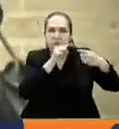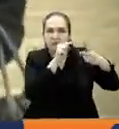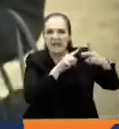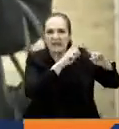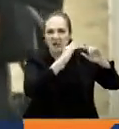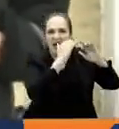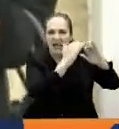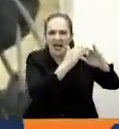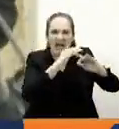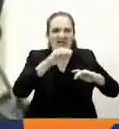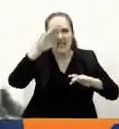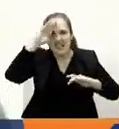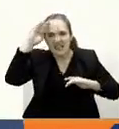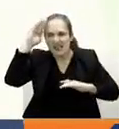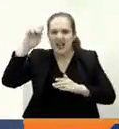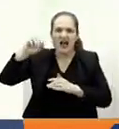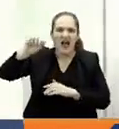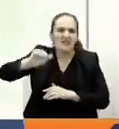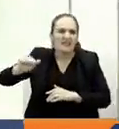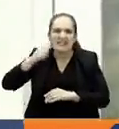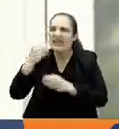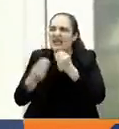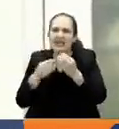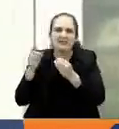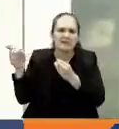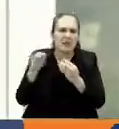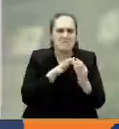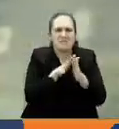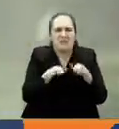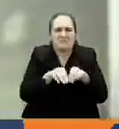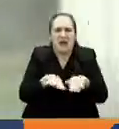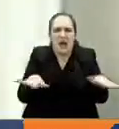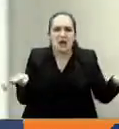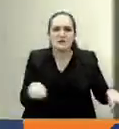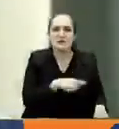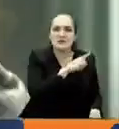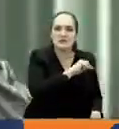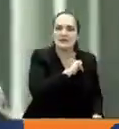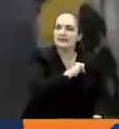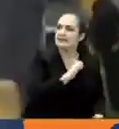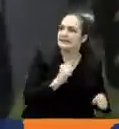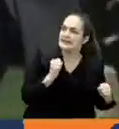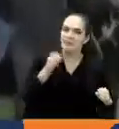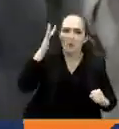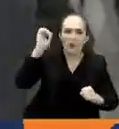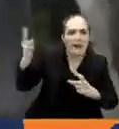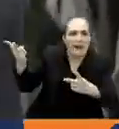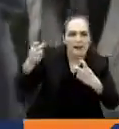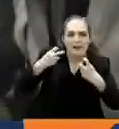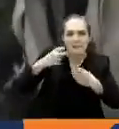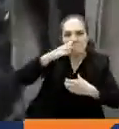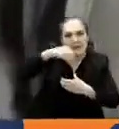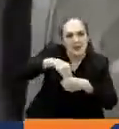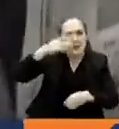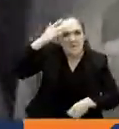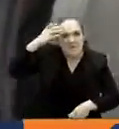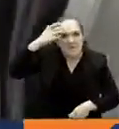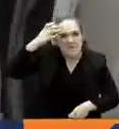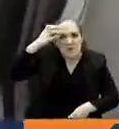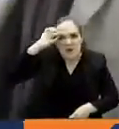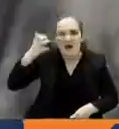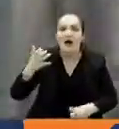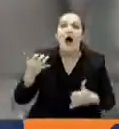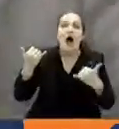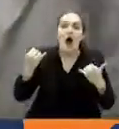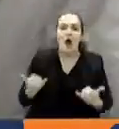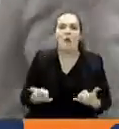en Irak y Afganistán. Desde ese entonces, Washington ha querido juzgarlo por espionaje, posibilidad que acaba de ser despejada